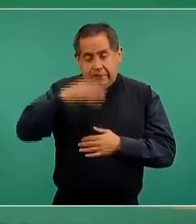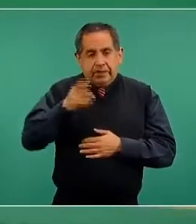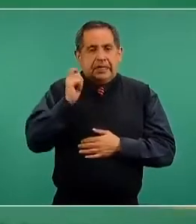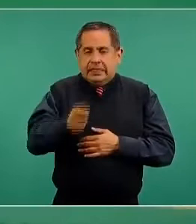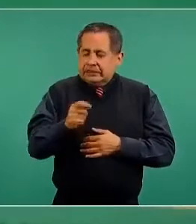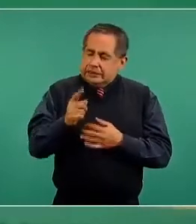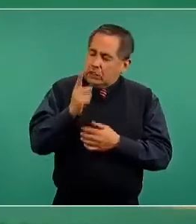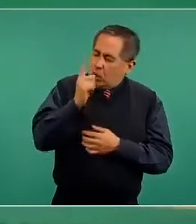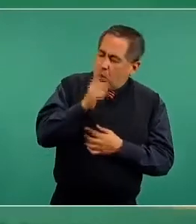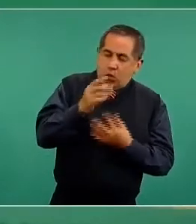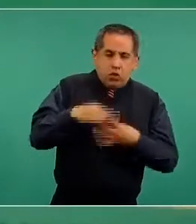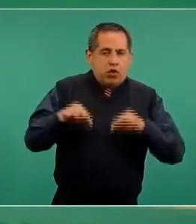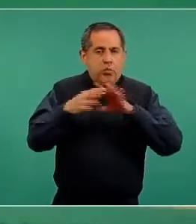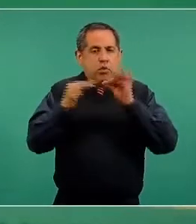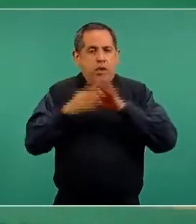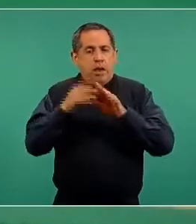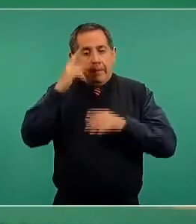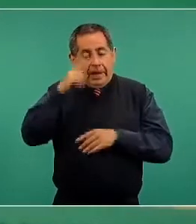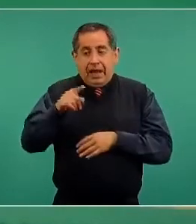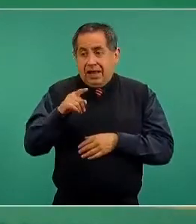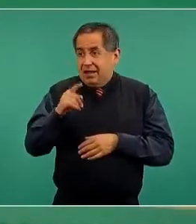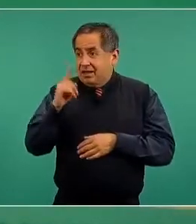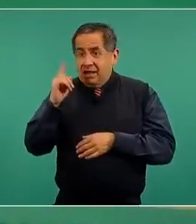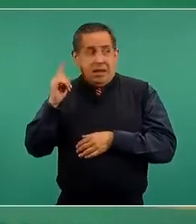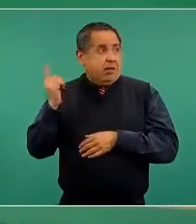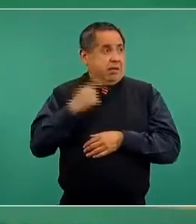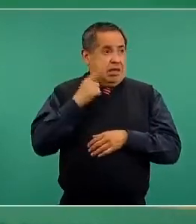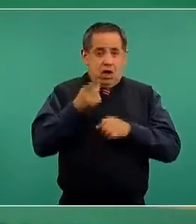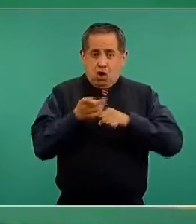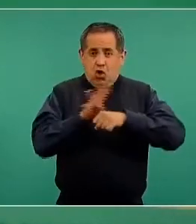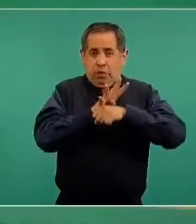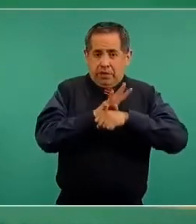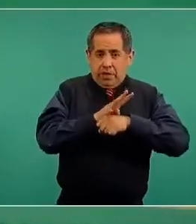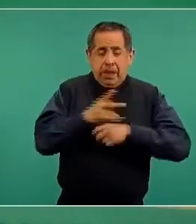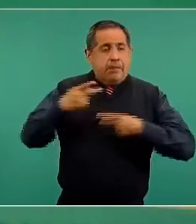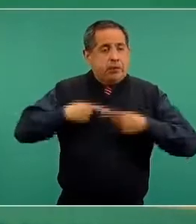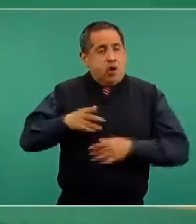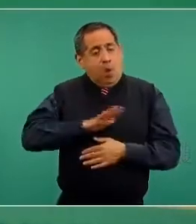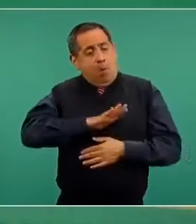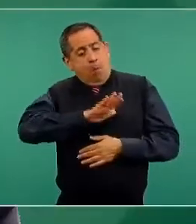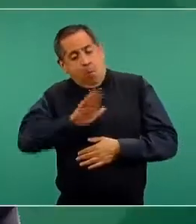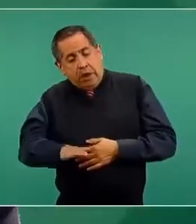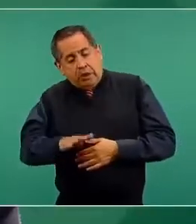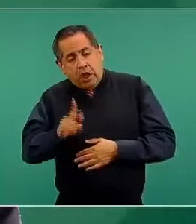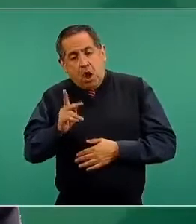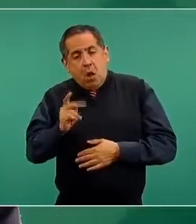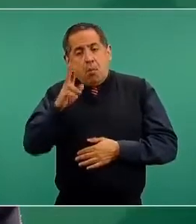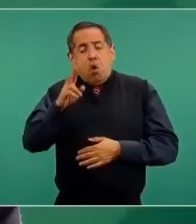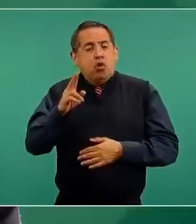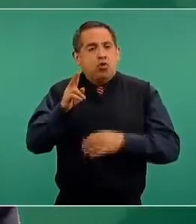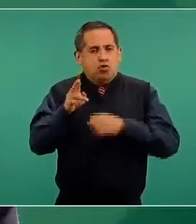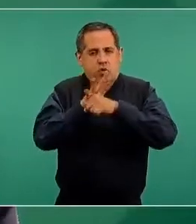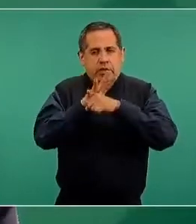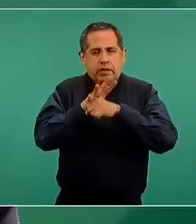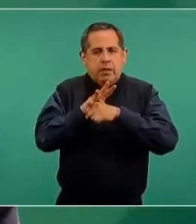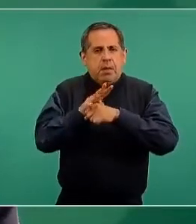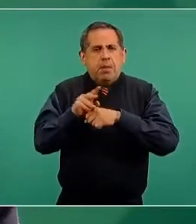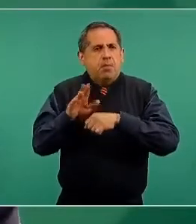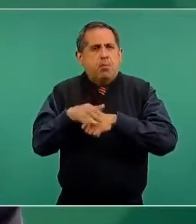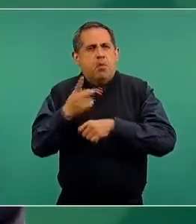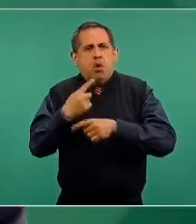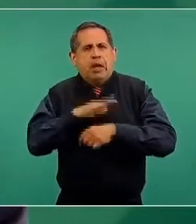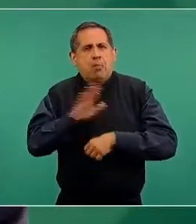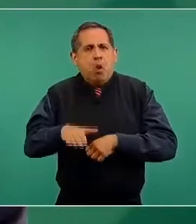determinantes fundamentales de las complicaciones de COVID y de la muerte por COVID son las enfermedades crónicas no